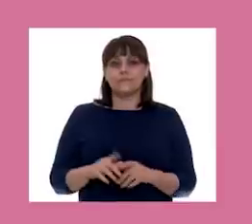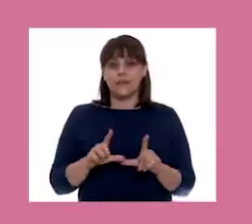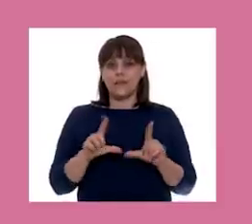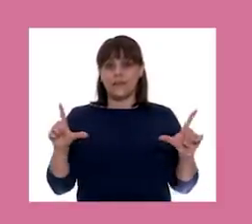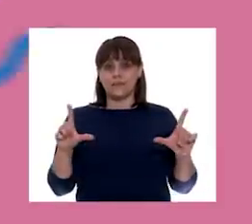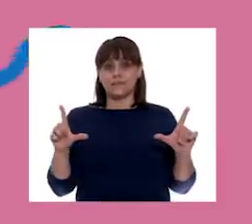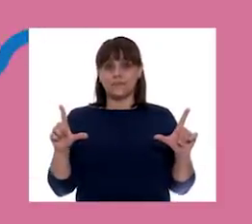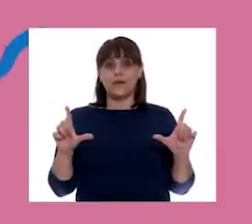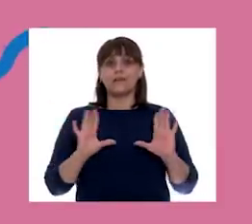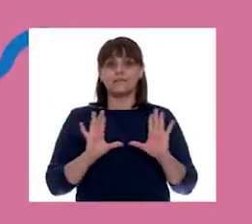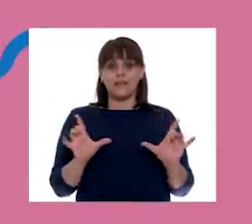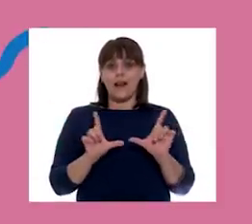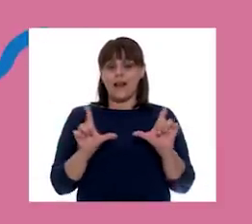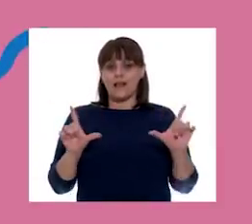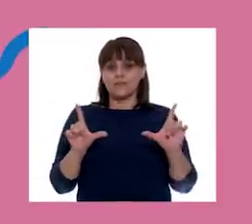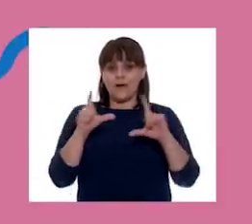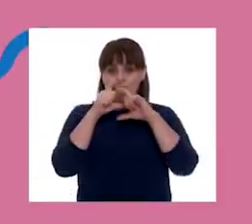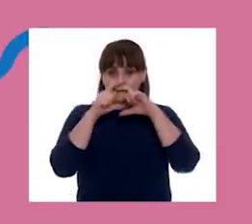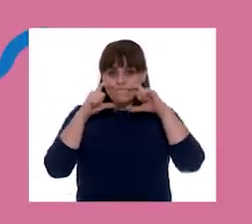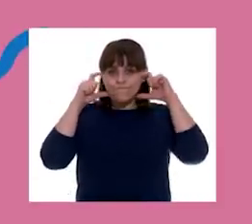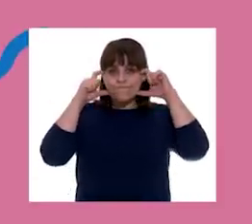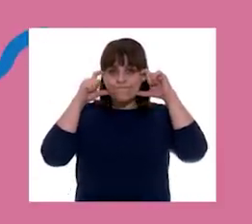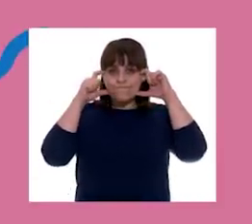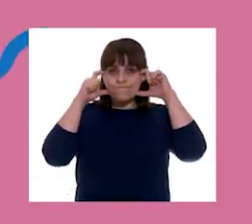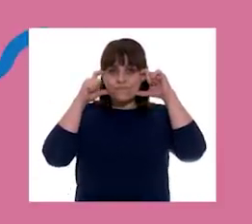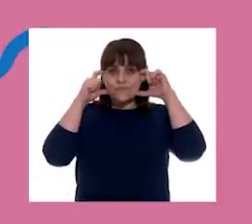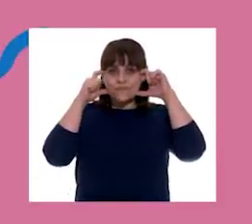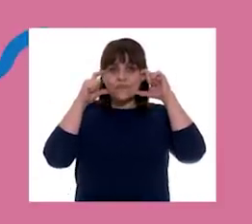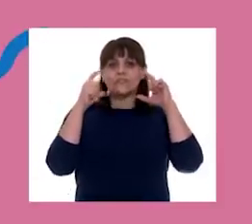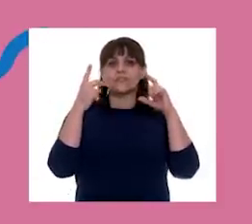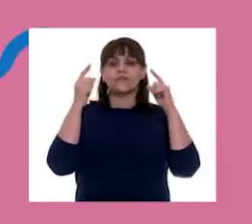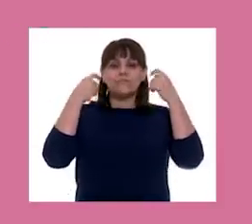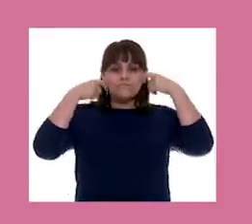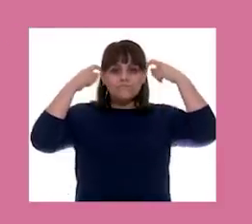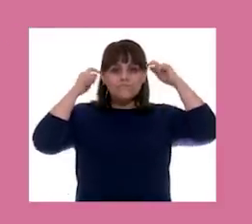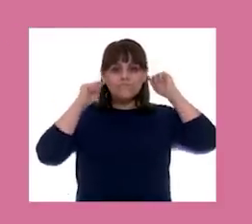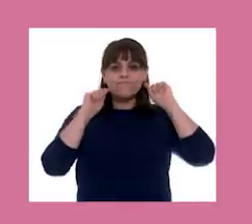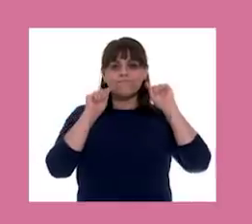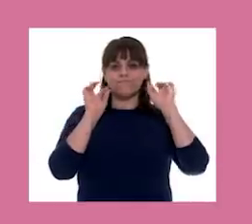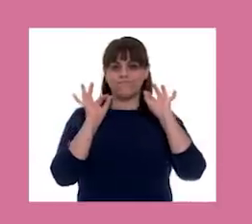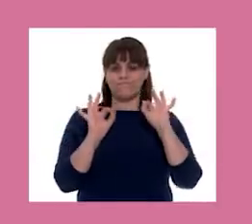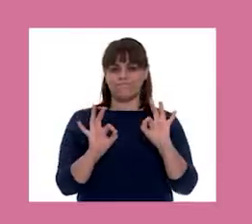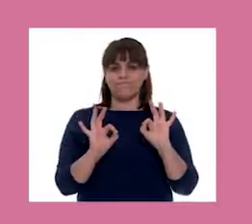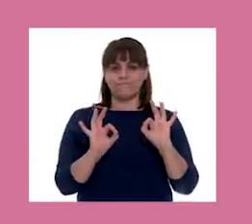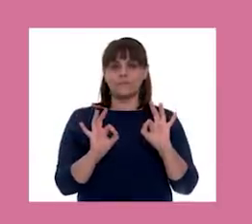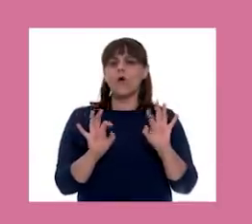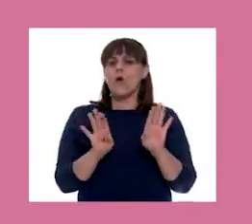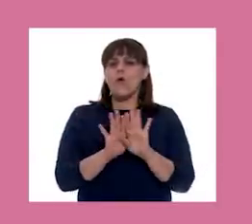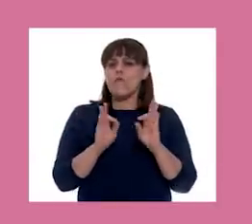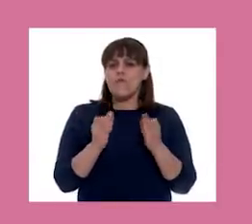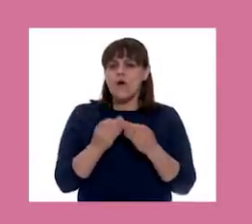¡Listo! Ya tienes un cubrebocas con 2 pares de cuerdas. Para